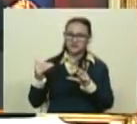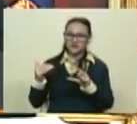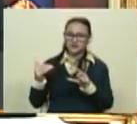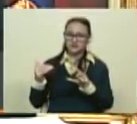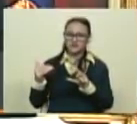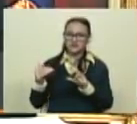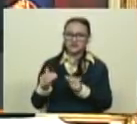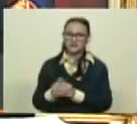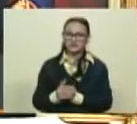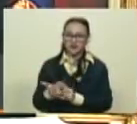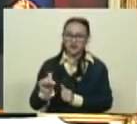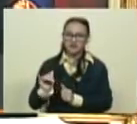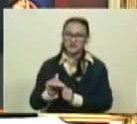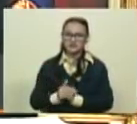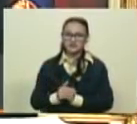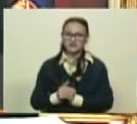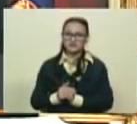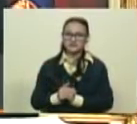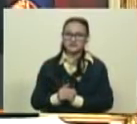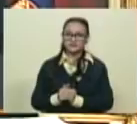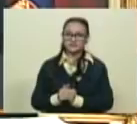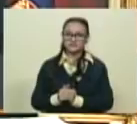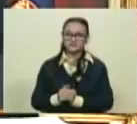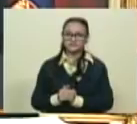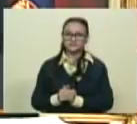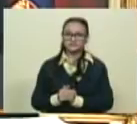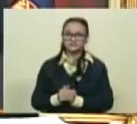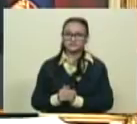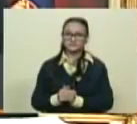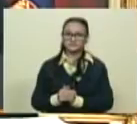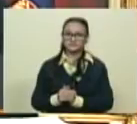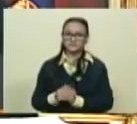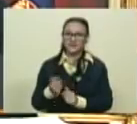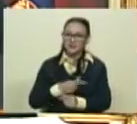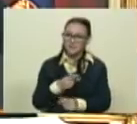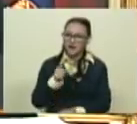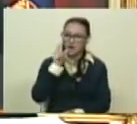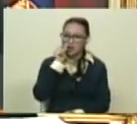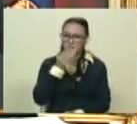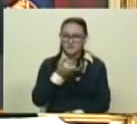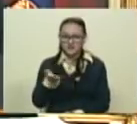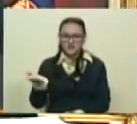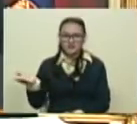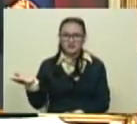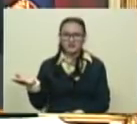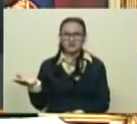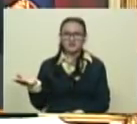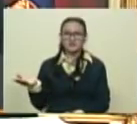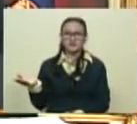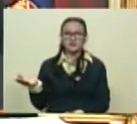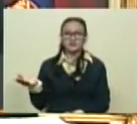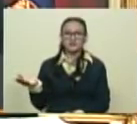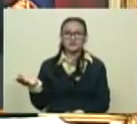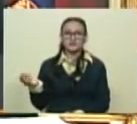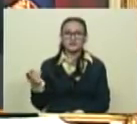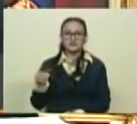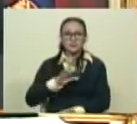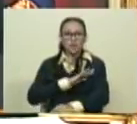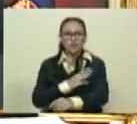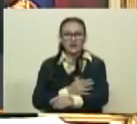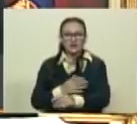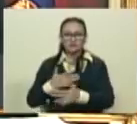pronunciamientos, porque se está levantando, compañeros, compañeras, hermanos y hermanas que me escuchan, una ola poderosa